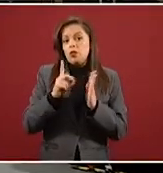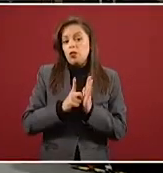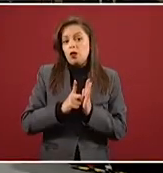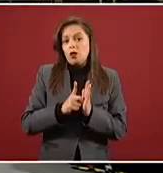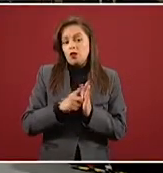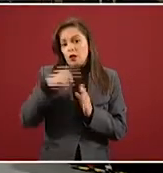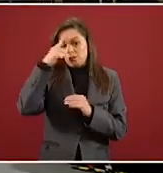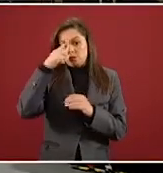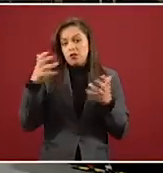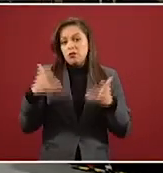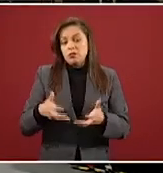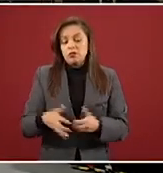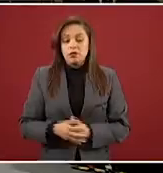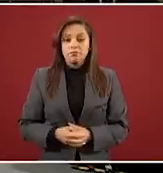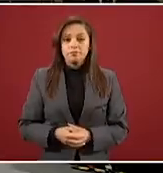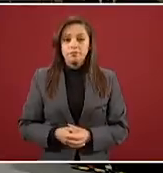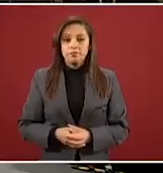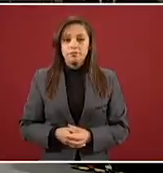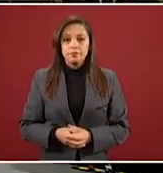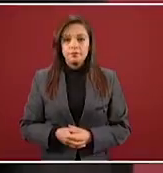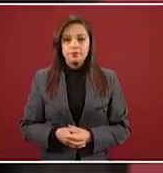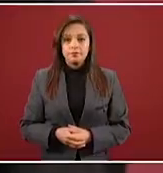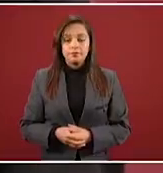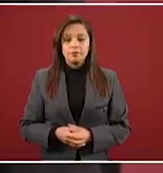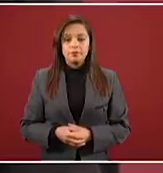planteando. Ahora, si yo promuevo